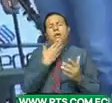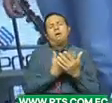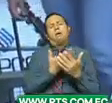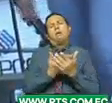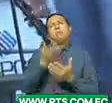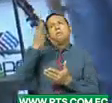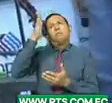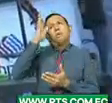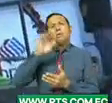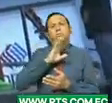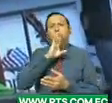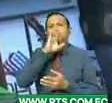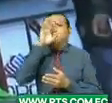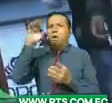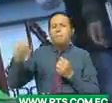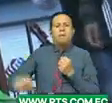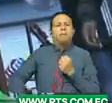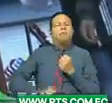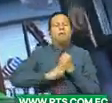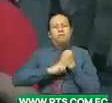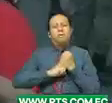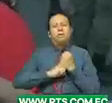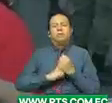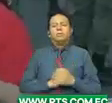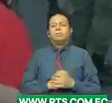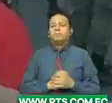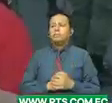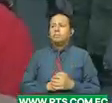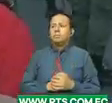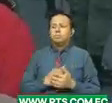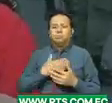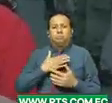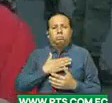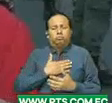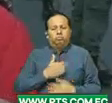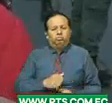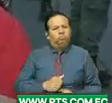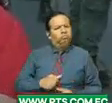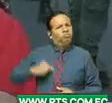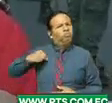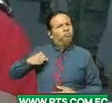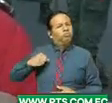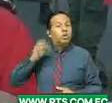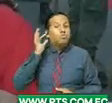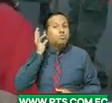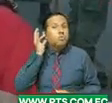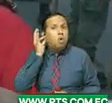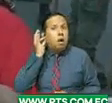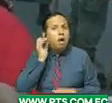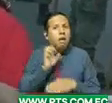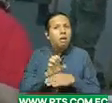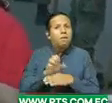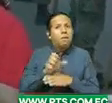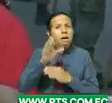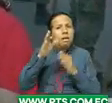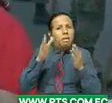que lo sintieron desde el primer minuto de su participación. Me siento orgullosa de saber que una mujer ecuatoriana ha